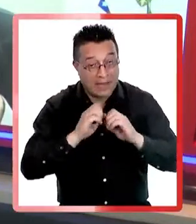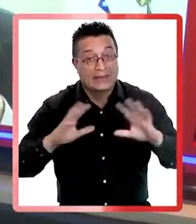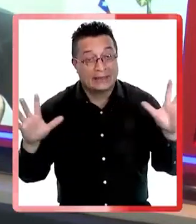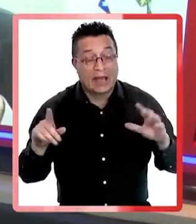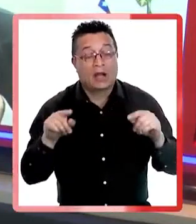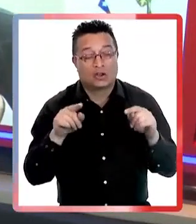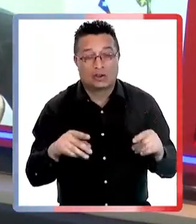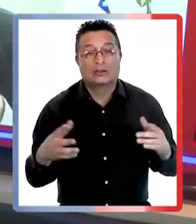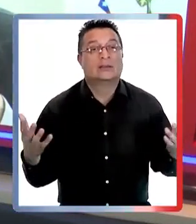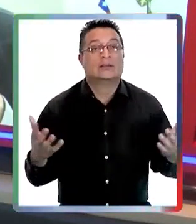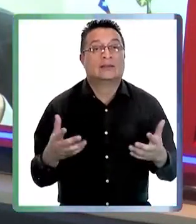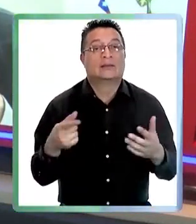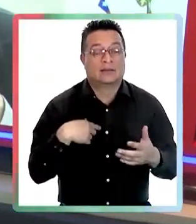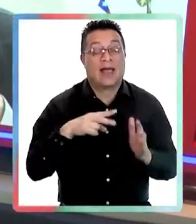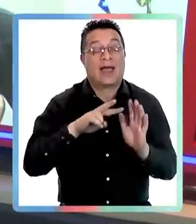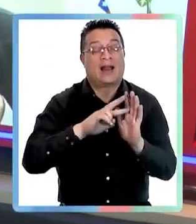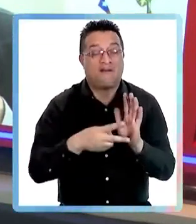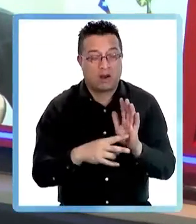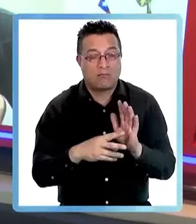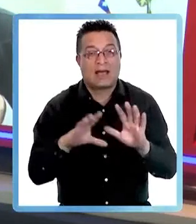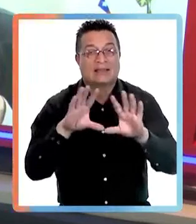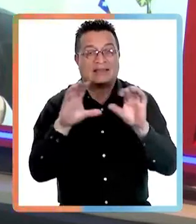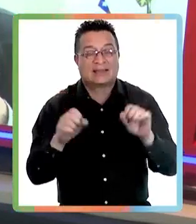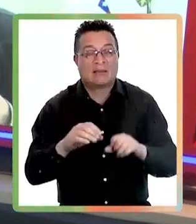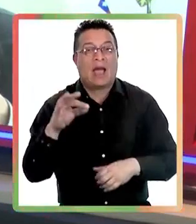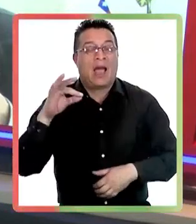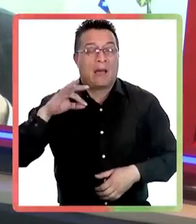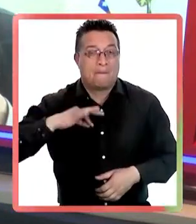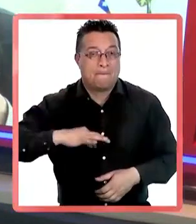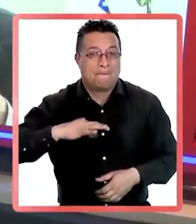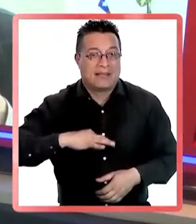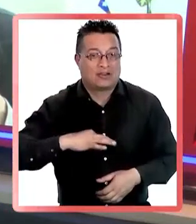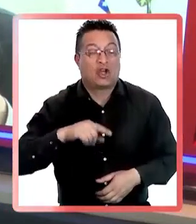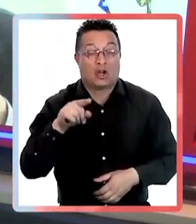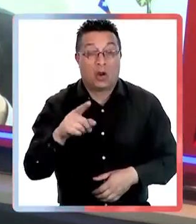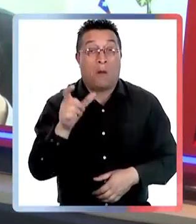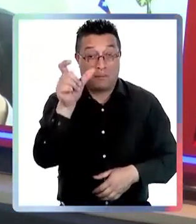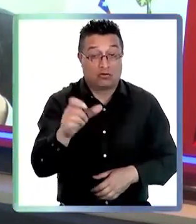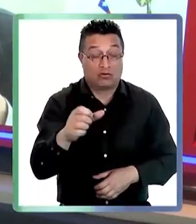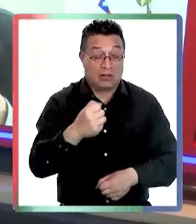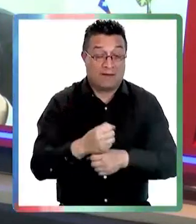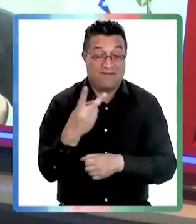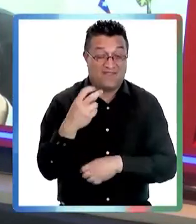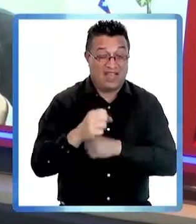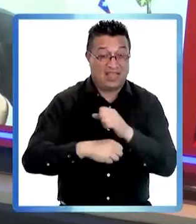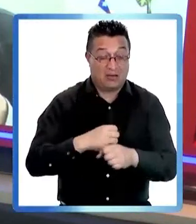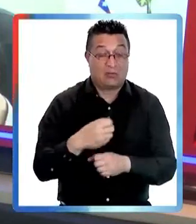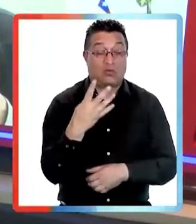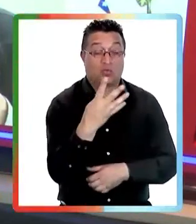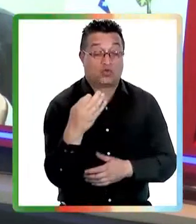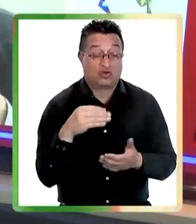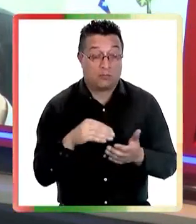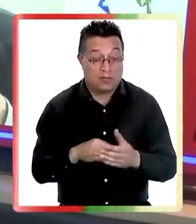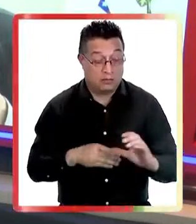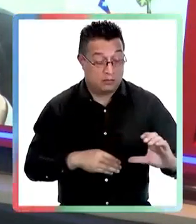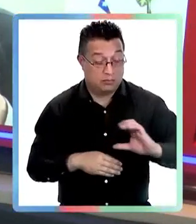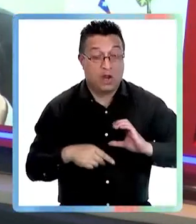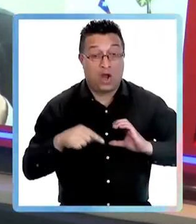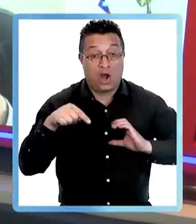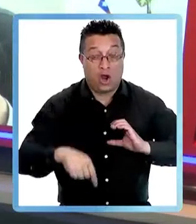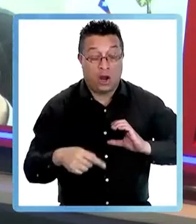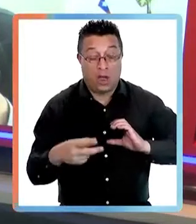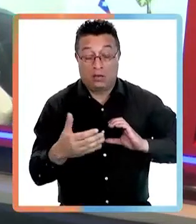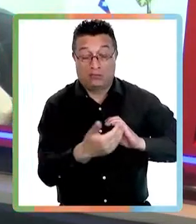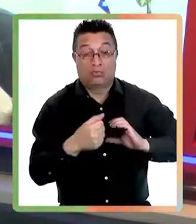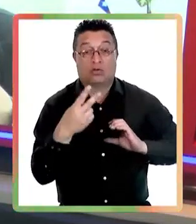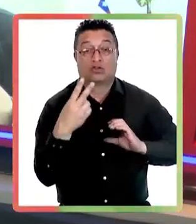más gráfica el efecto de esta reforma al sistema de pensiones, ¿verdad? Él decía, si una persona ha trabajado 20 años, ganaba 400.000 pesos, hoy día